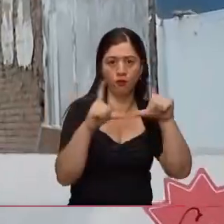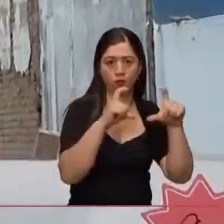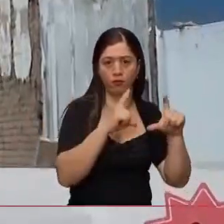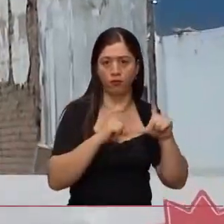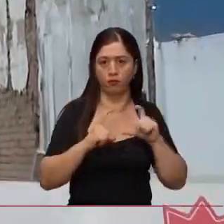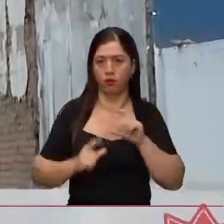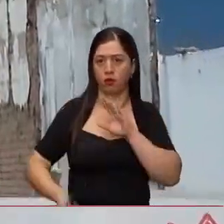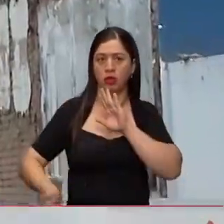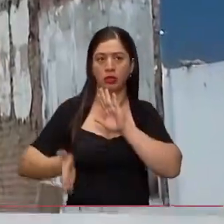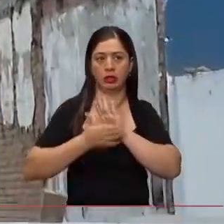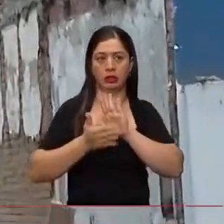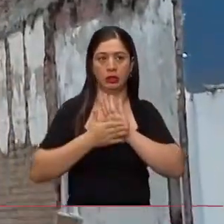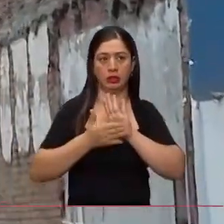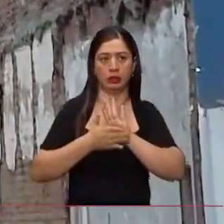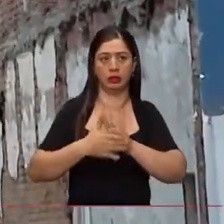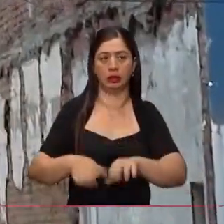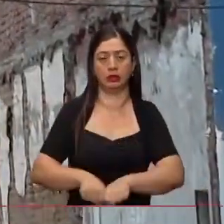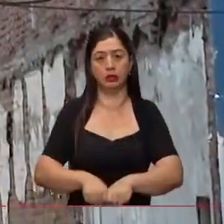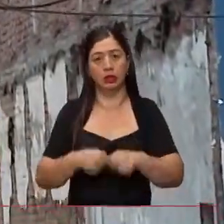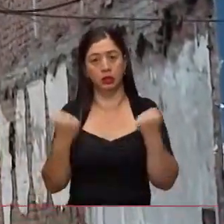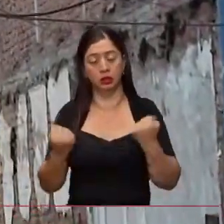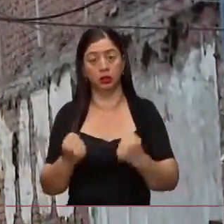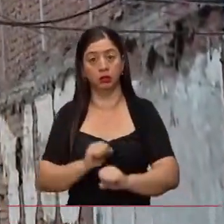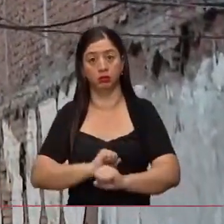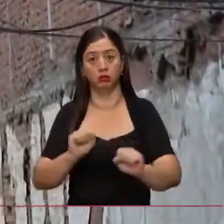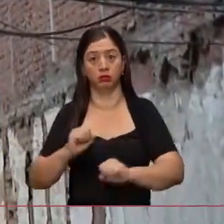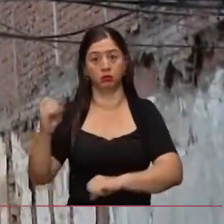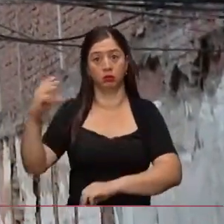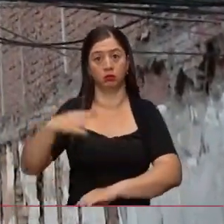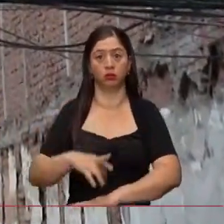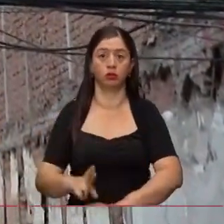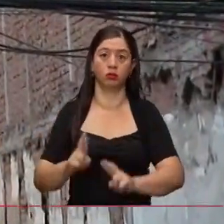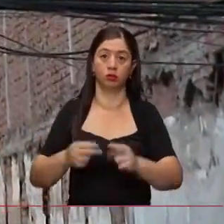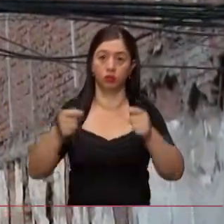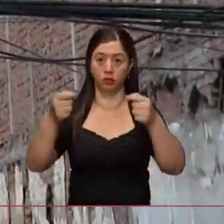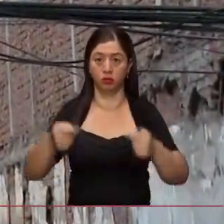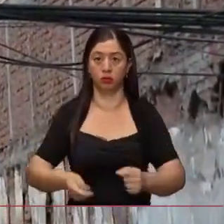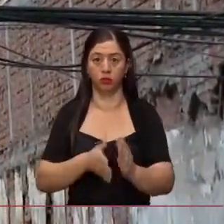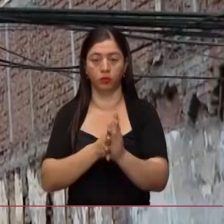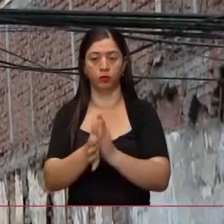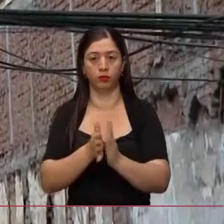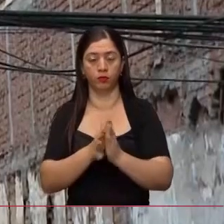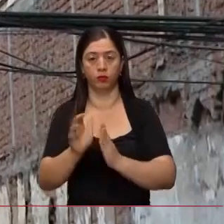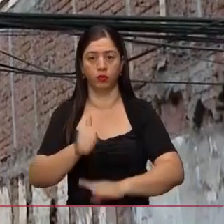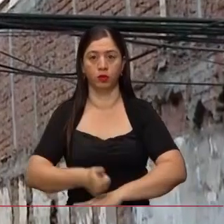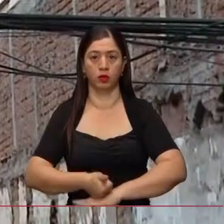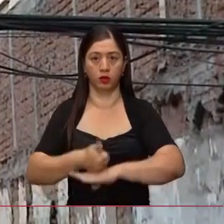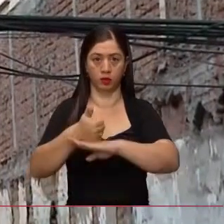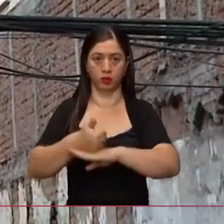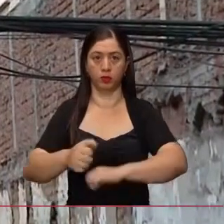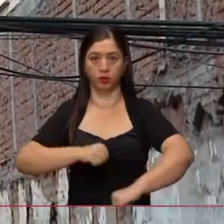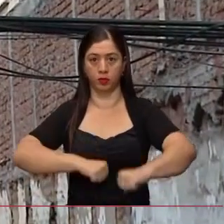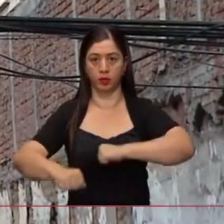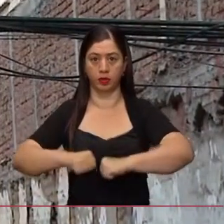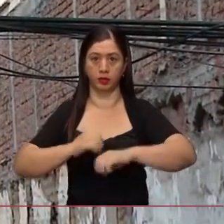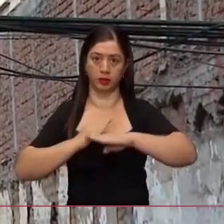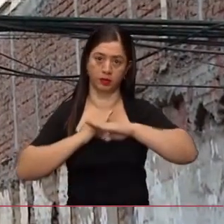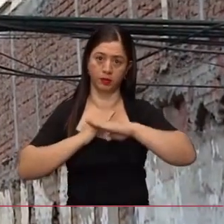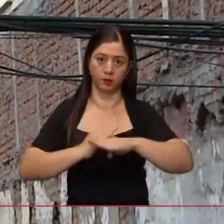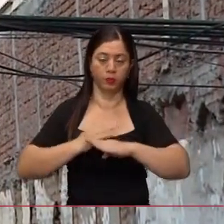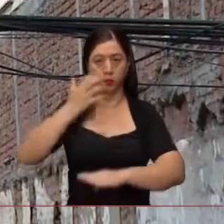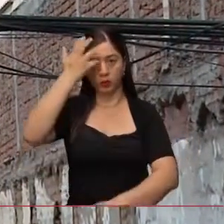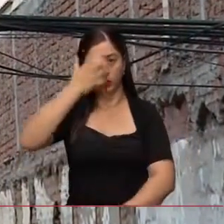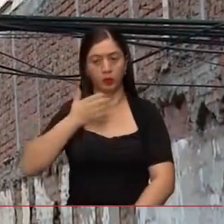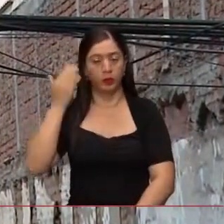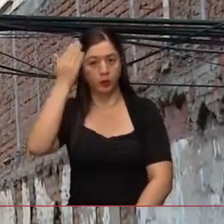evidenciar los daños con la luz del día. Se espera pues ese informe por parte de las autoridades y de gestión de riesgo para evaluar